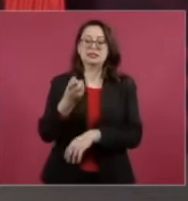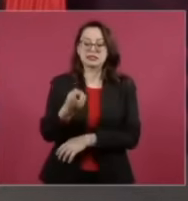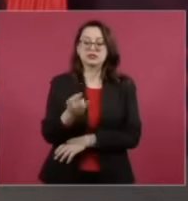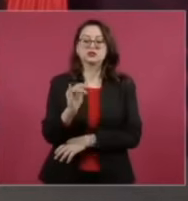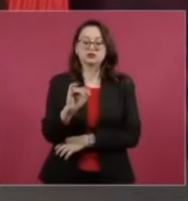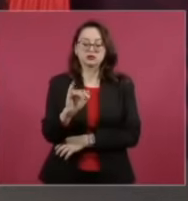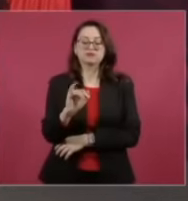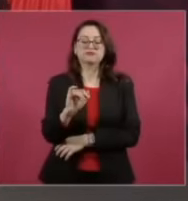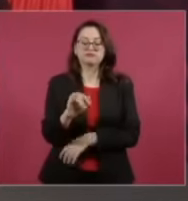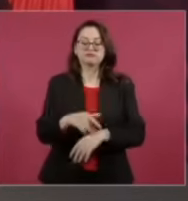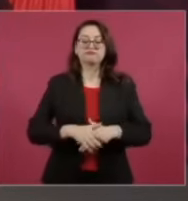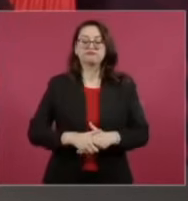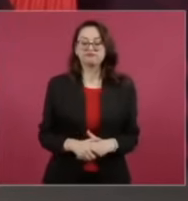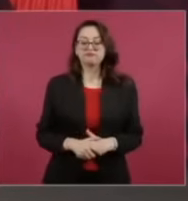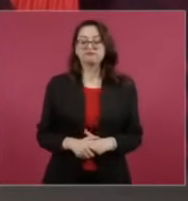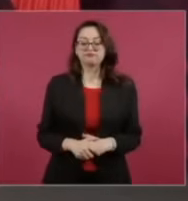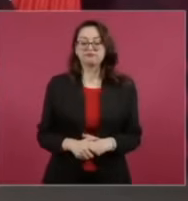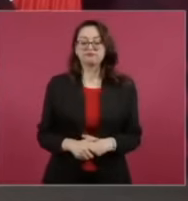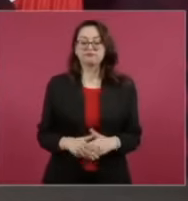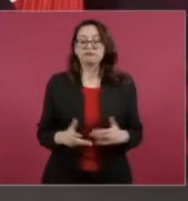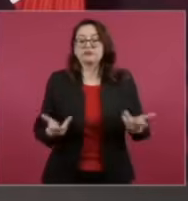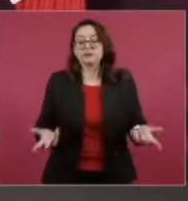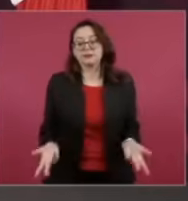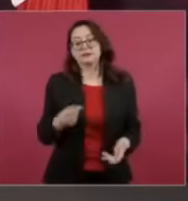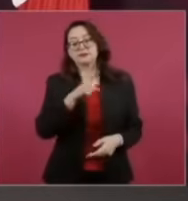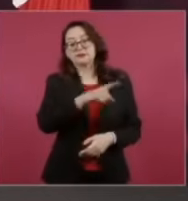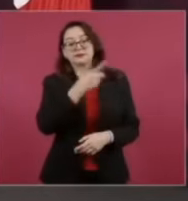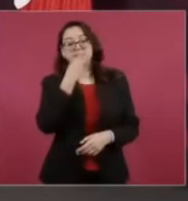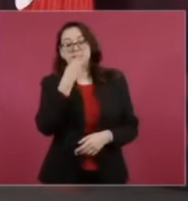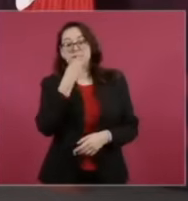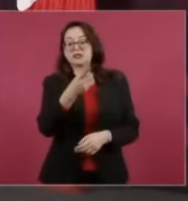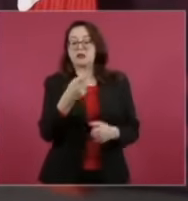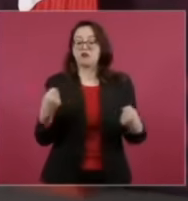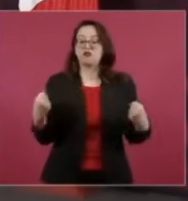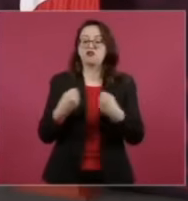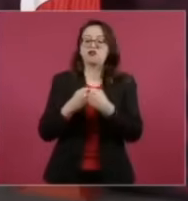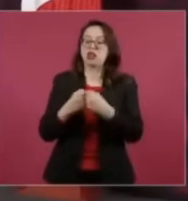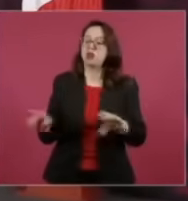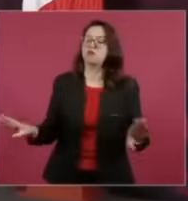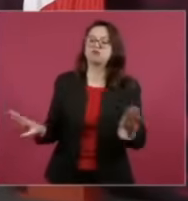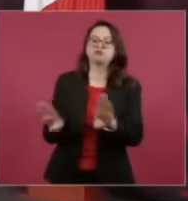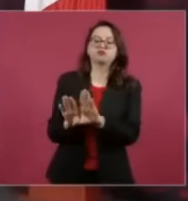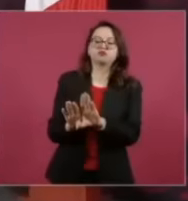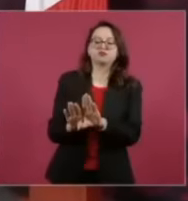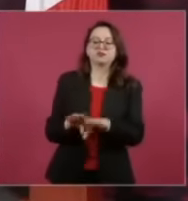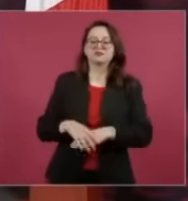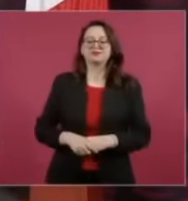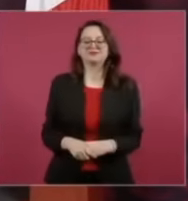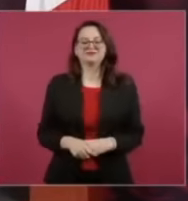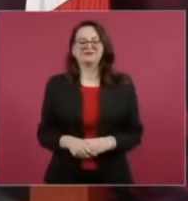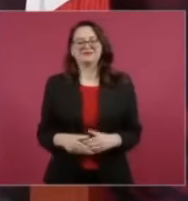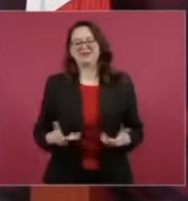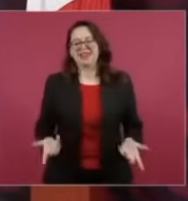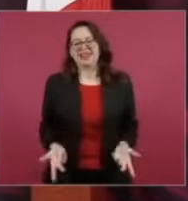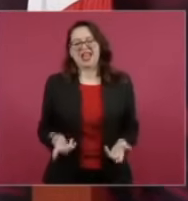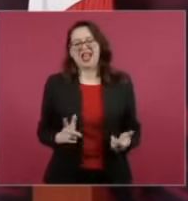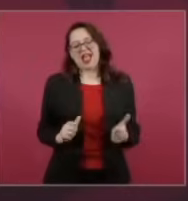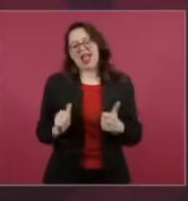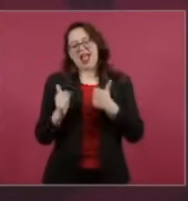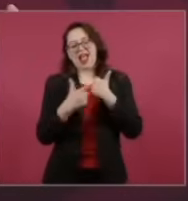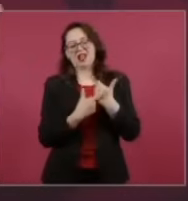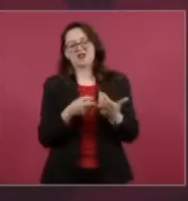norte se habló incluso de que se iba a cerrar la frontera estaba de por medio una